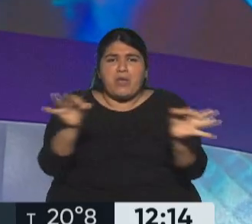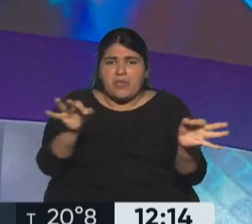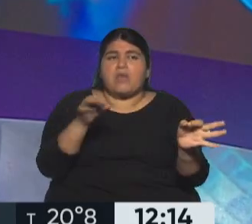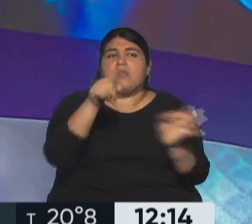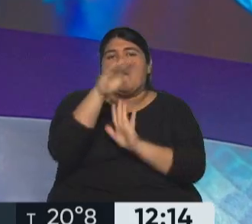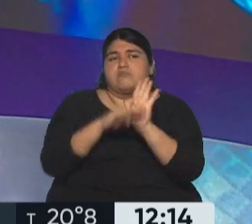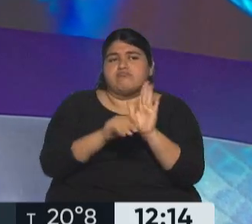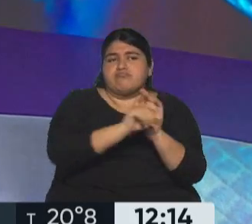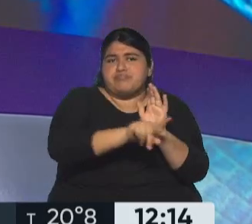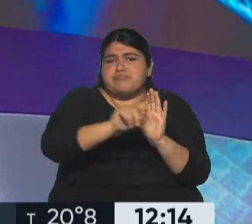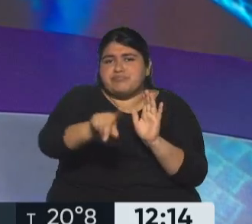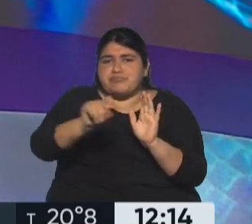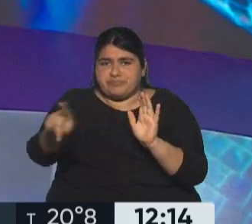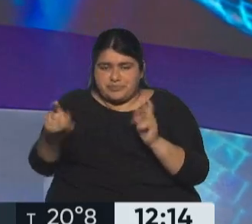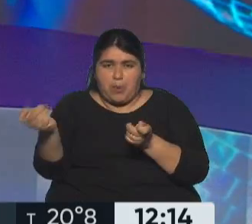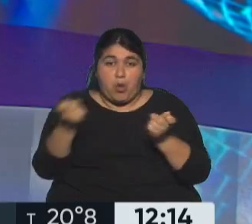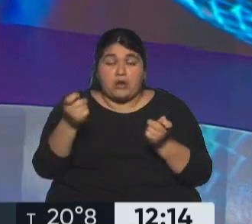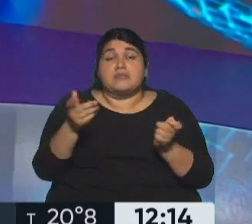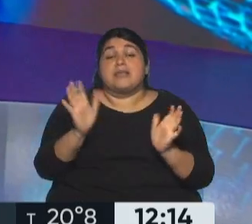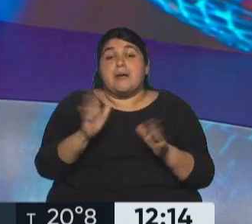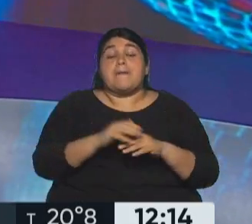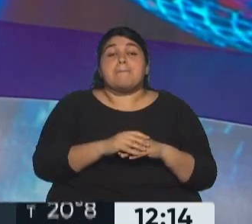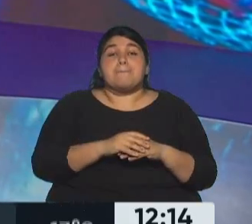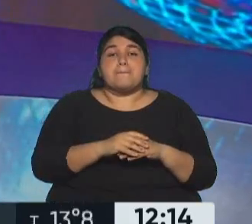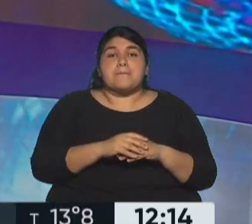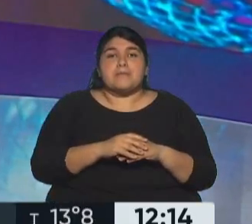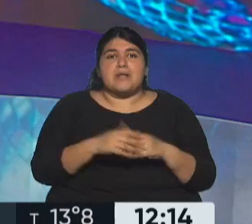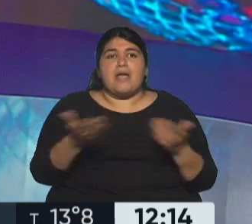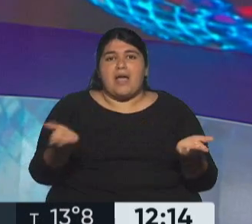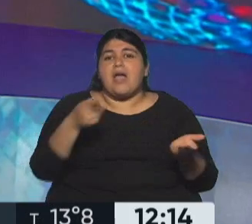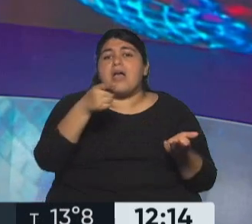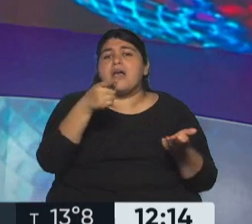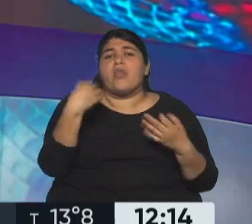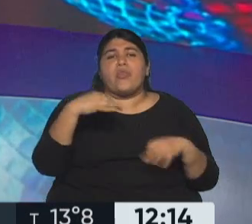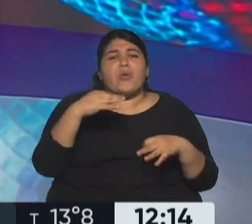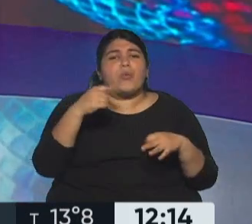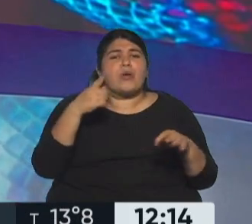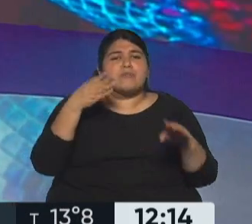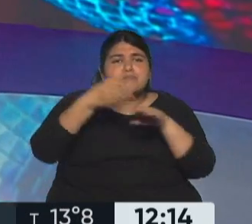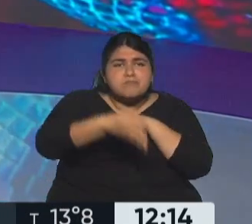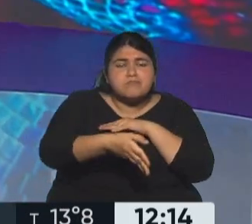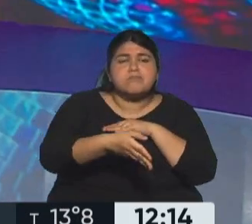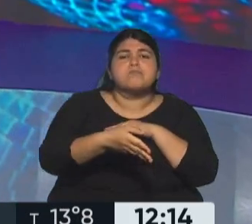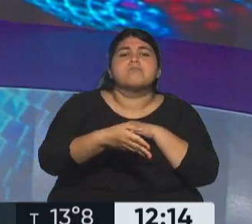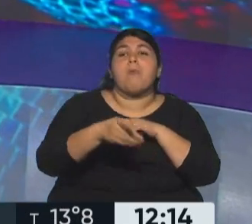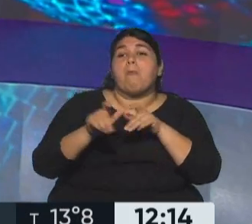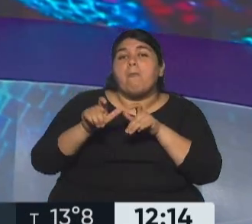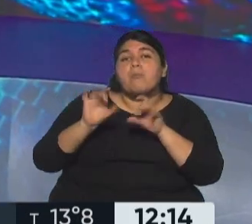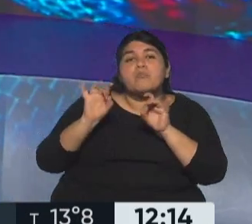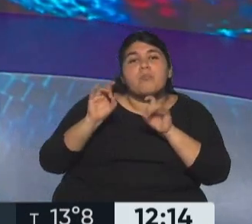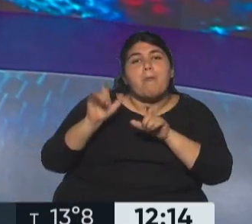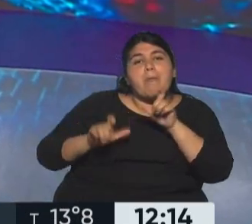cuadrados de cada boliche bailable en provincia de Buenos Aires. Deberán ingresar por lo menos aquellas